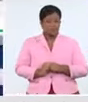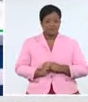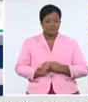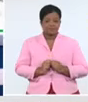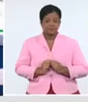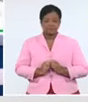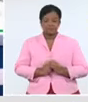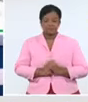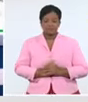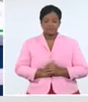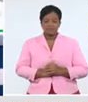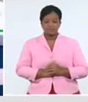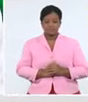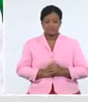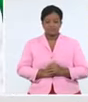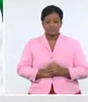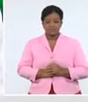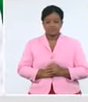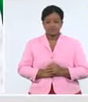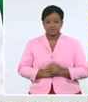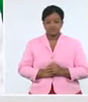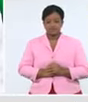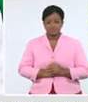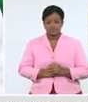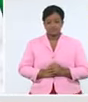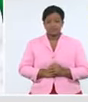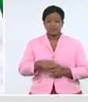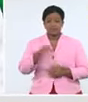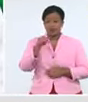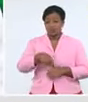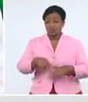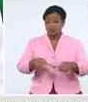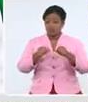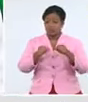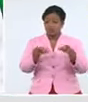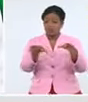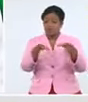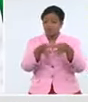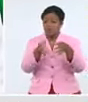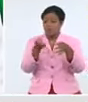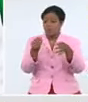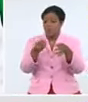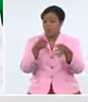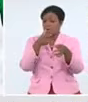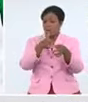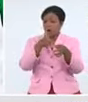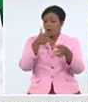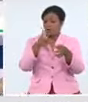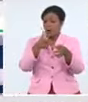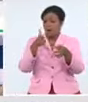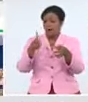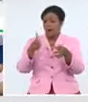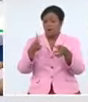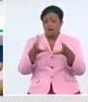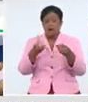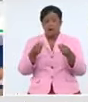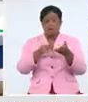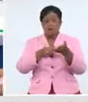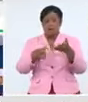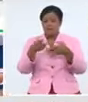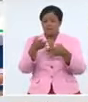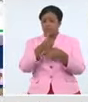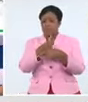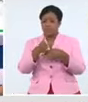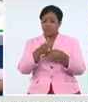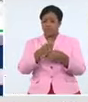la aplicación de segundas y terceras dosis en un grupo importante de provincias del país. Bien. Todavía todos los territorios